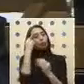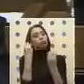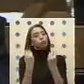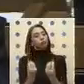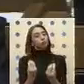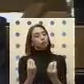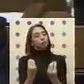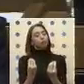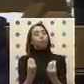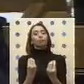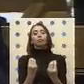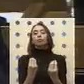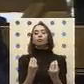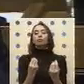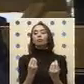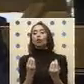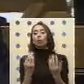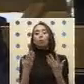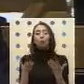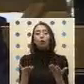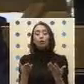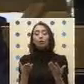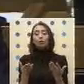criterio. Y por consiguiente,